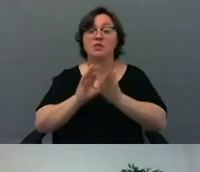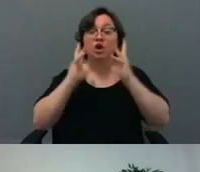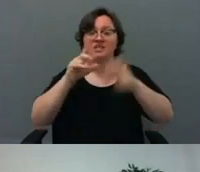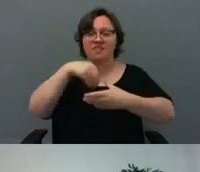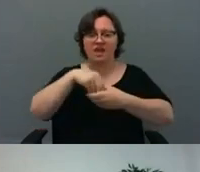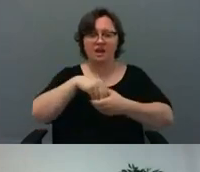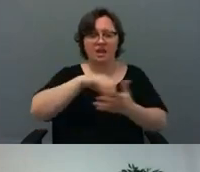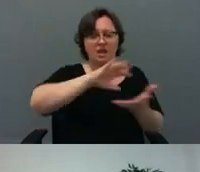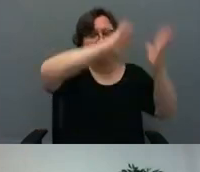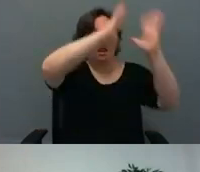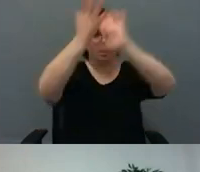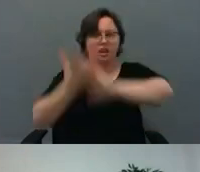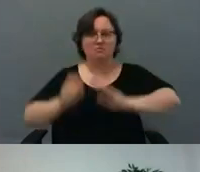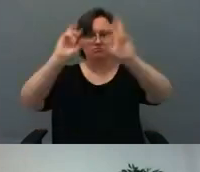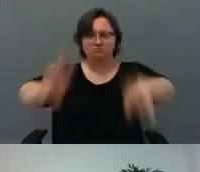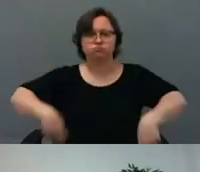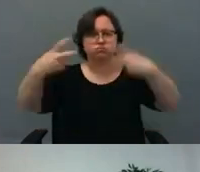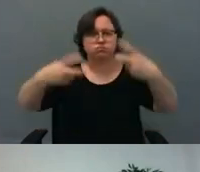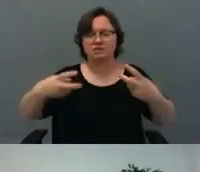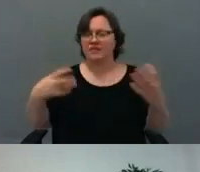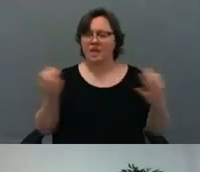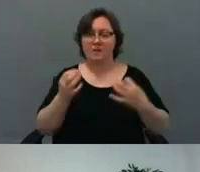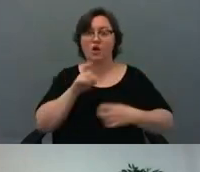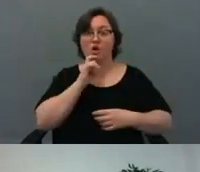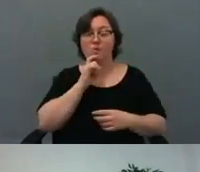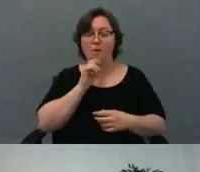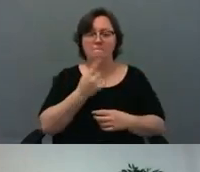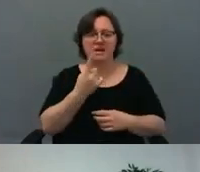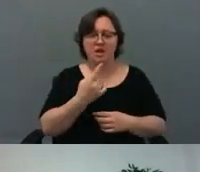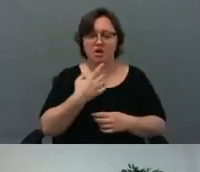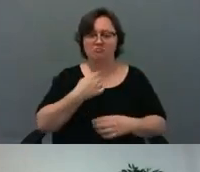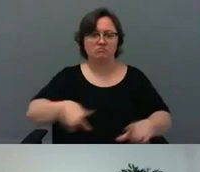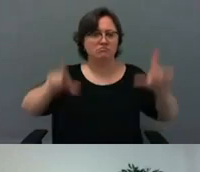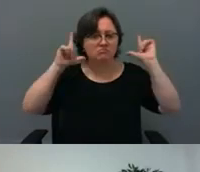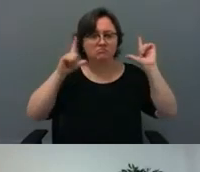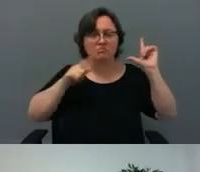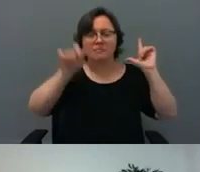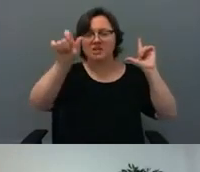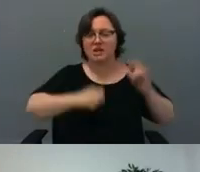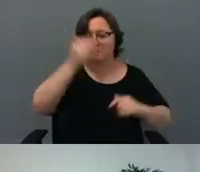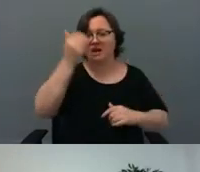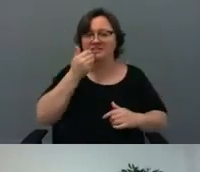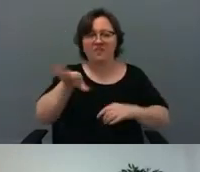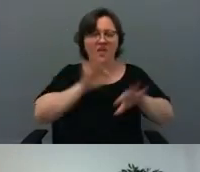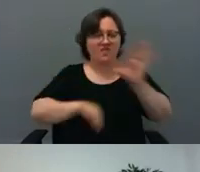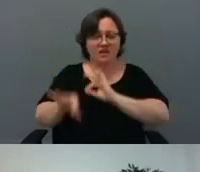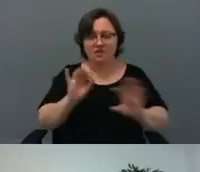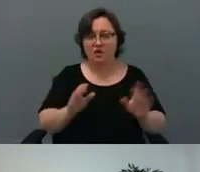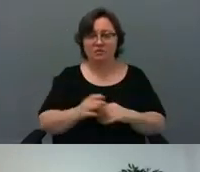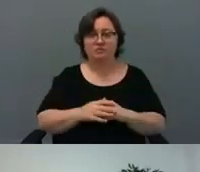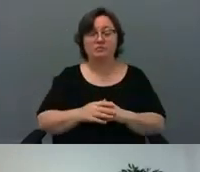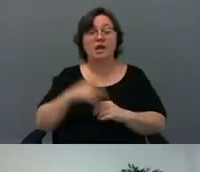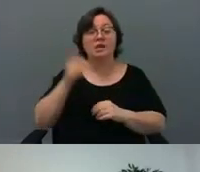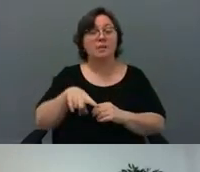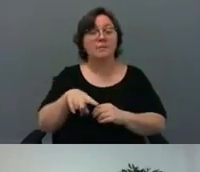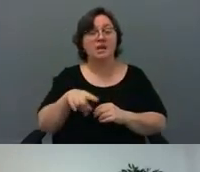que transformar y se tienen que transformar poniendo en primera línea las decisiones de las personas con parálisis cerebral y poniendo también en